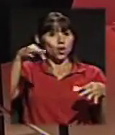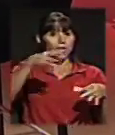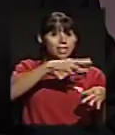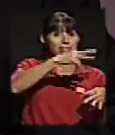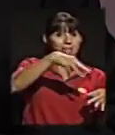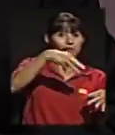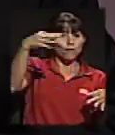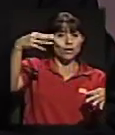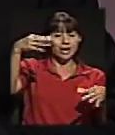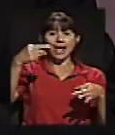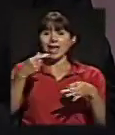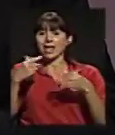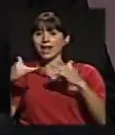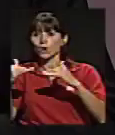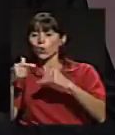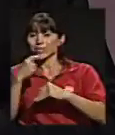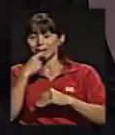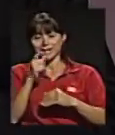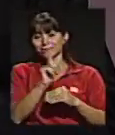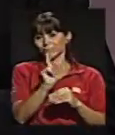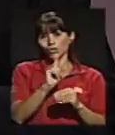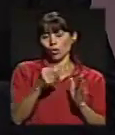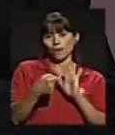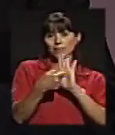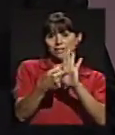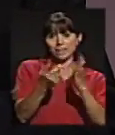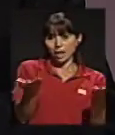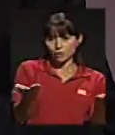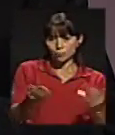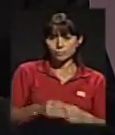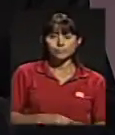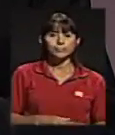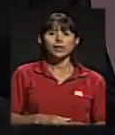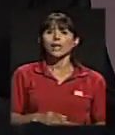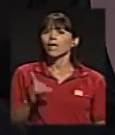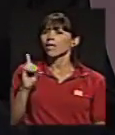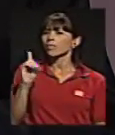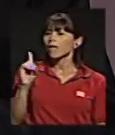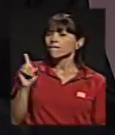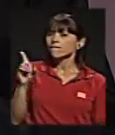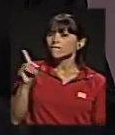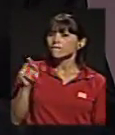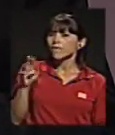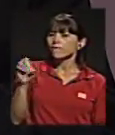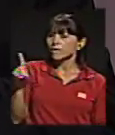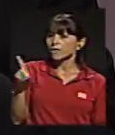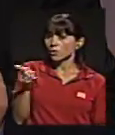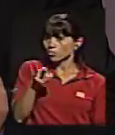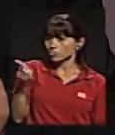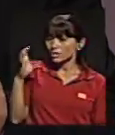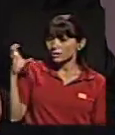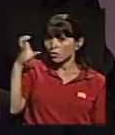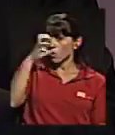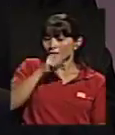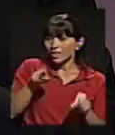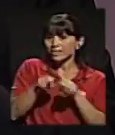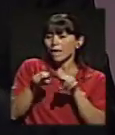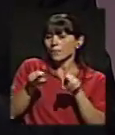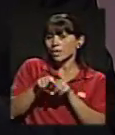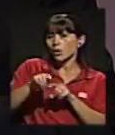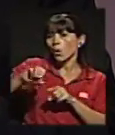presentaron. Ahora, David, ustedes encontraron que también hubo otra